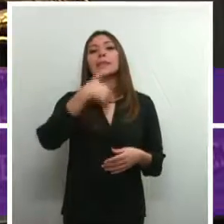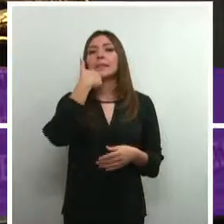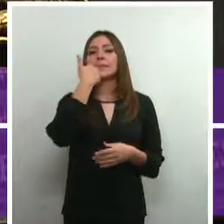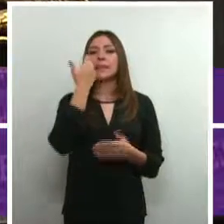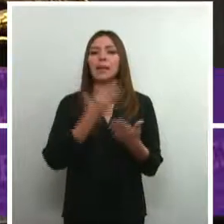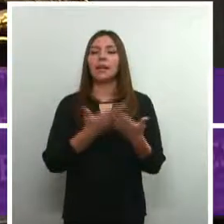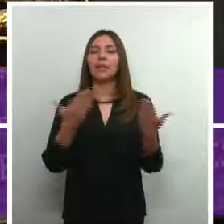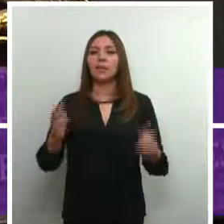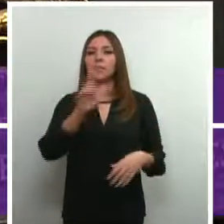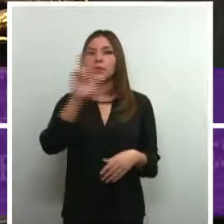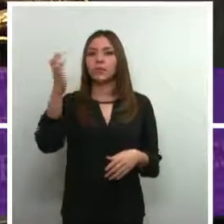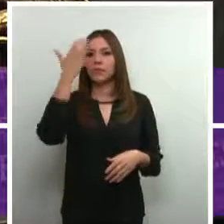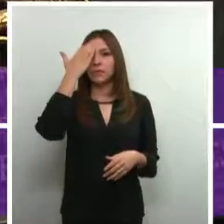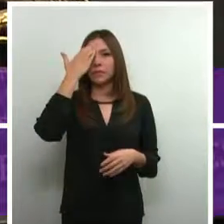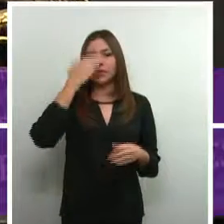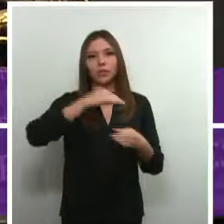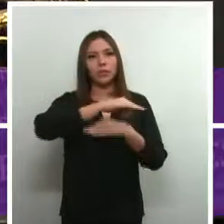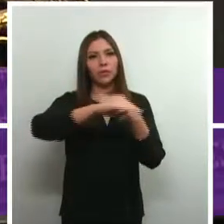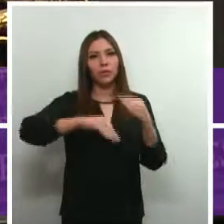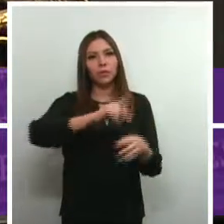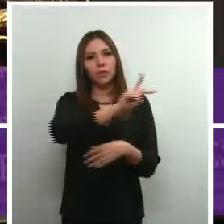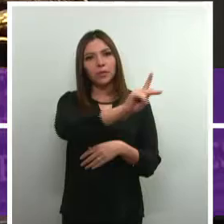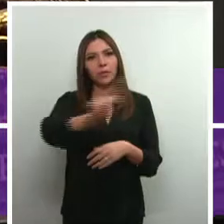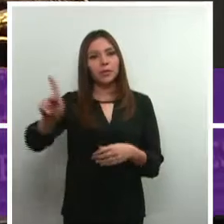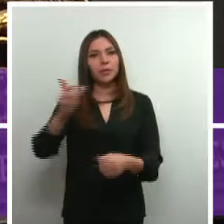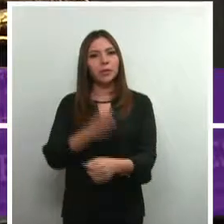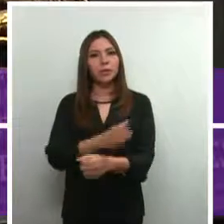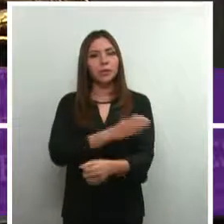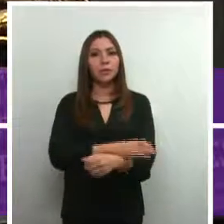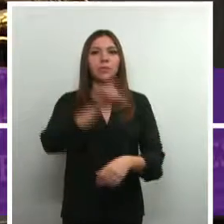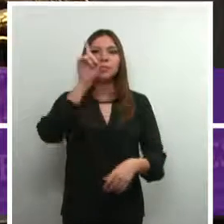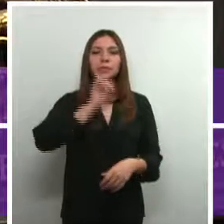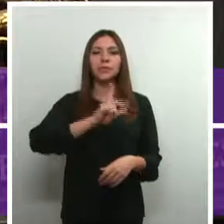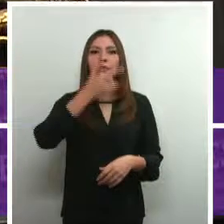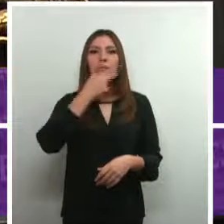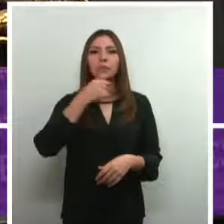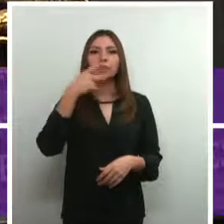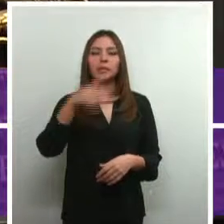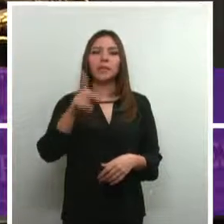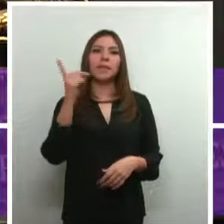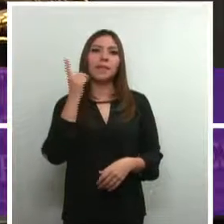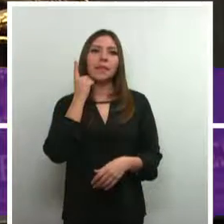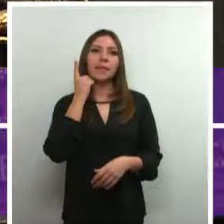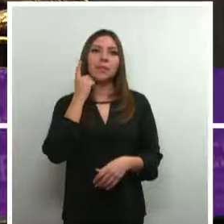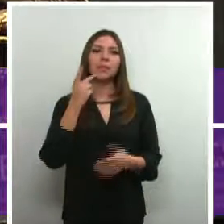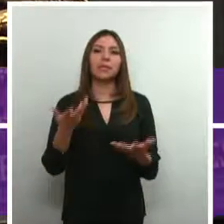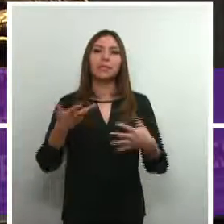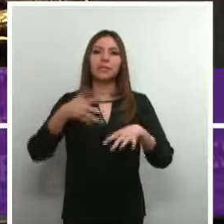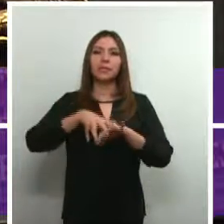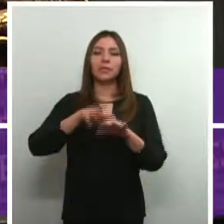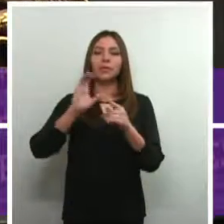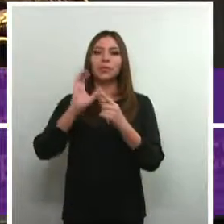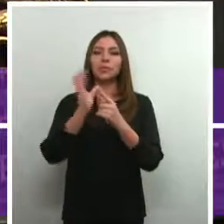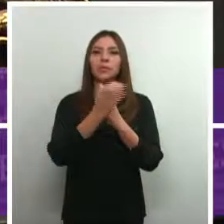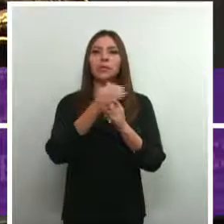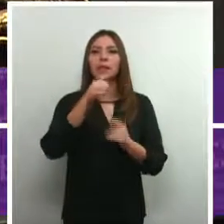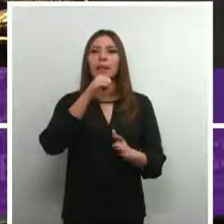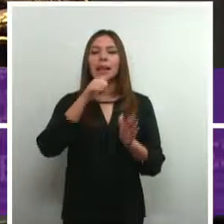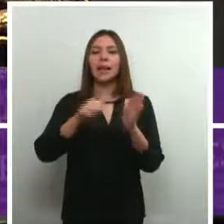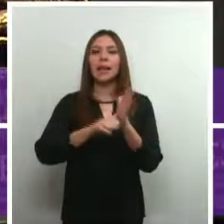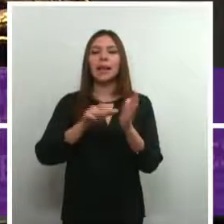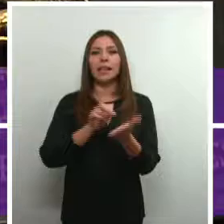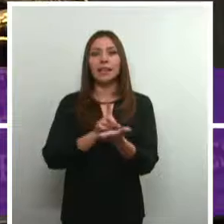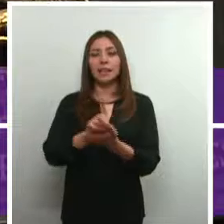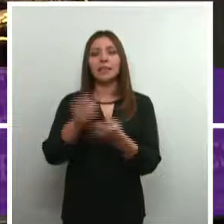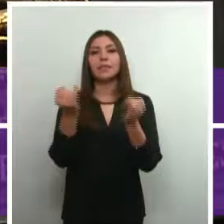reconocer en todos ustedes, compañeras y compañeros diputados de la Carta, que integramos la Comisión de Carta de Derechos, pero además